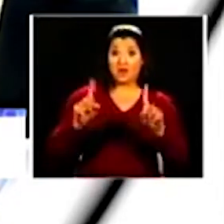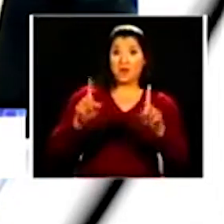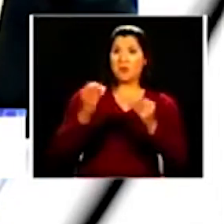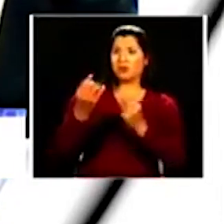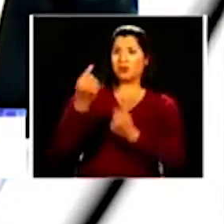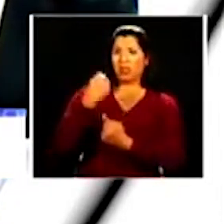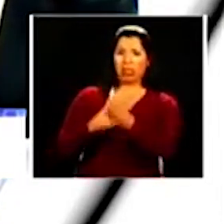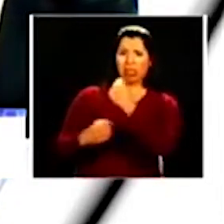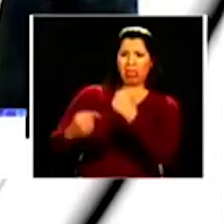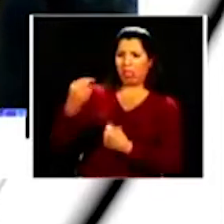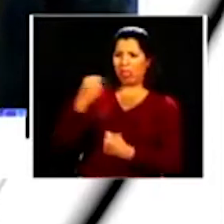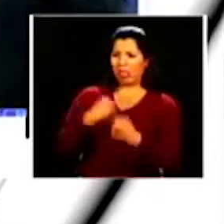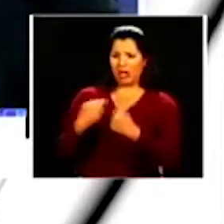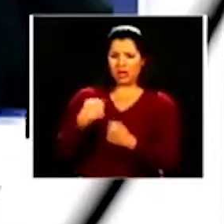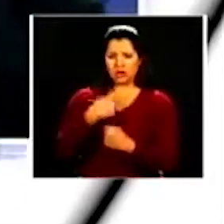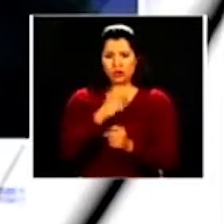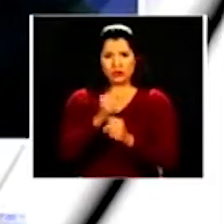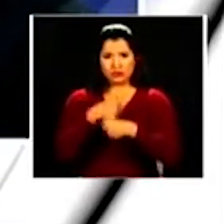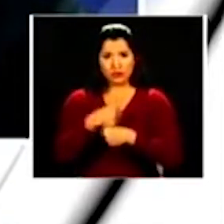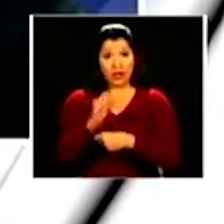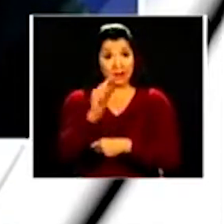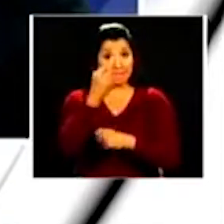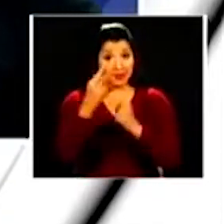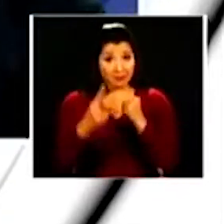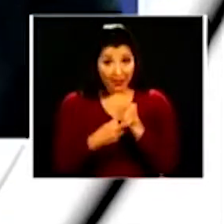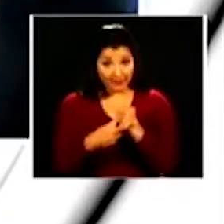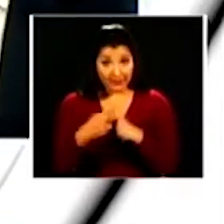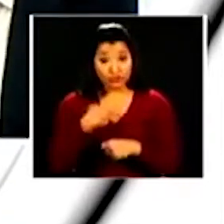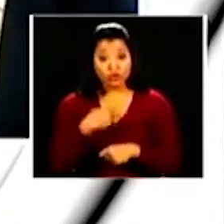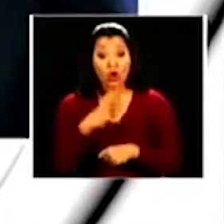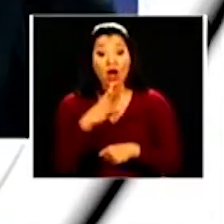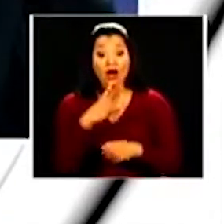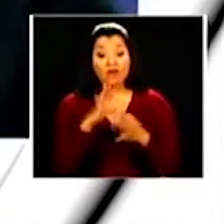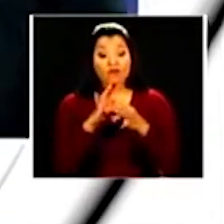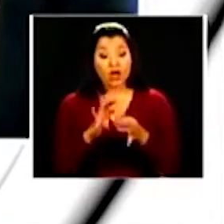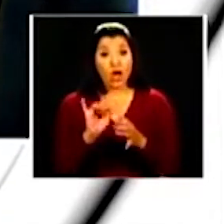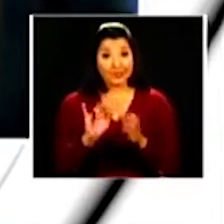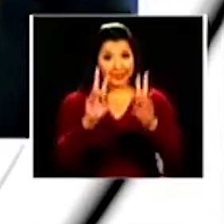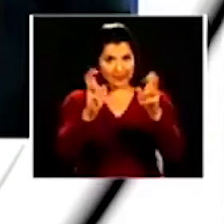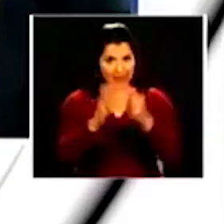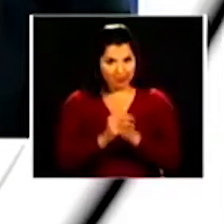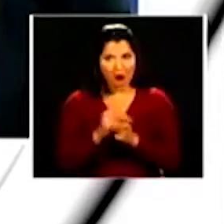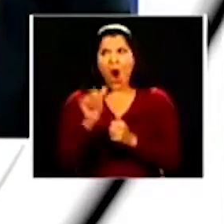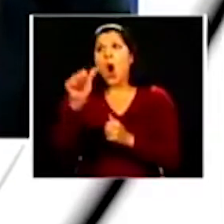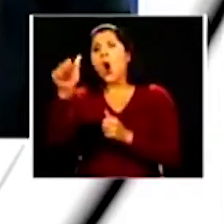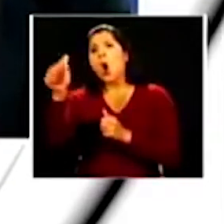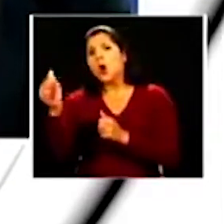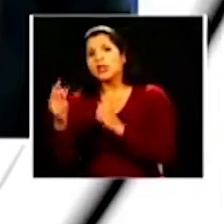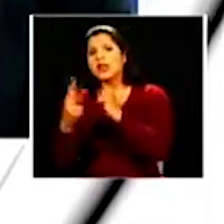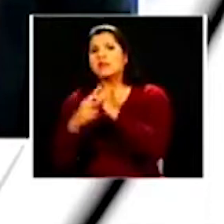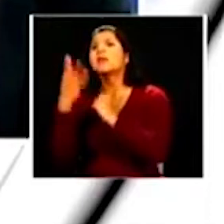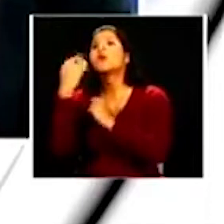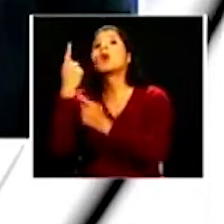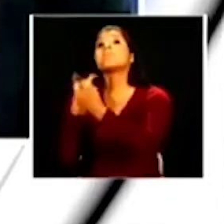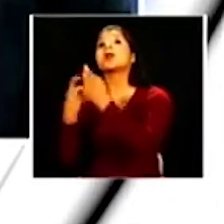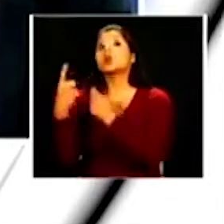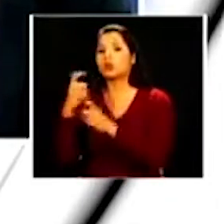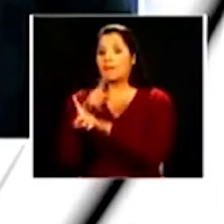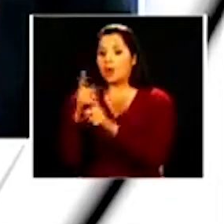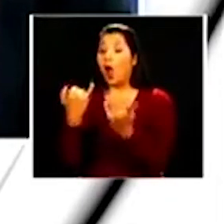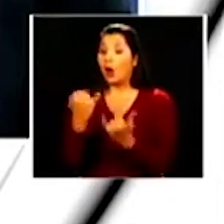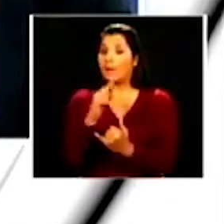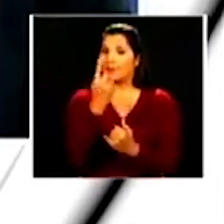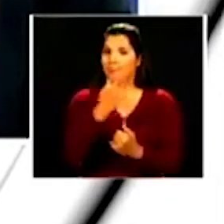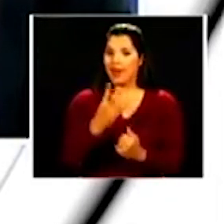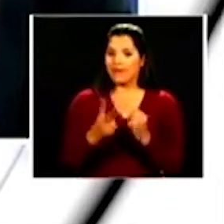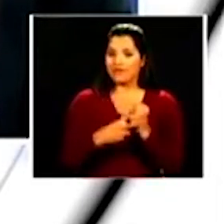hemos hecho. Es la primera vez que yo pongo este tema sobre la mesa. En otras ocasiones es porque me lo han preguntado o me han dicho. Lo interesante es que